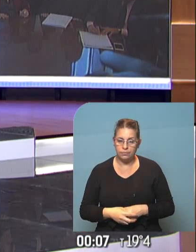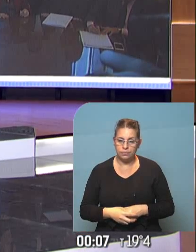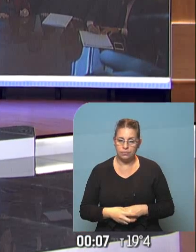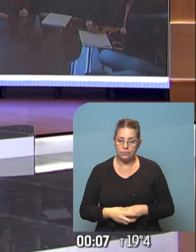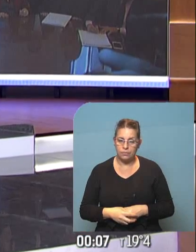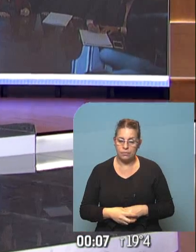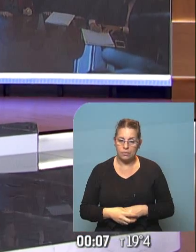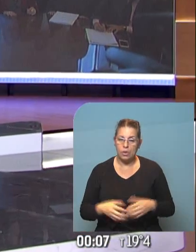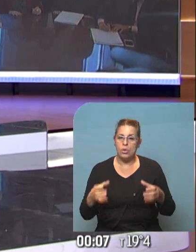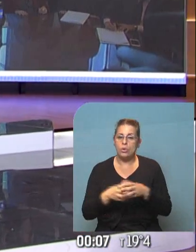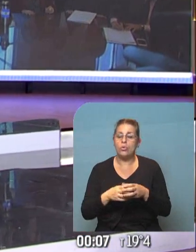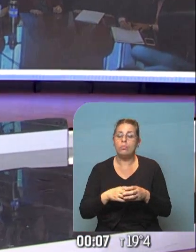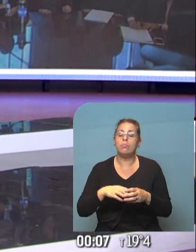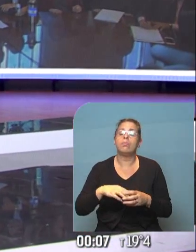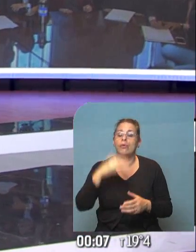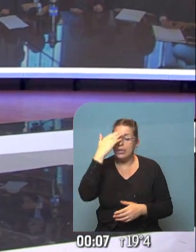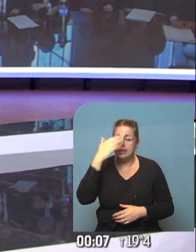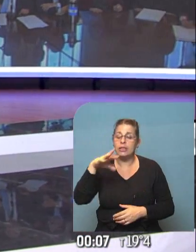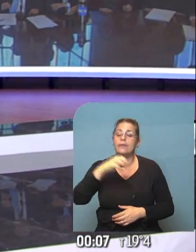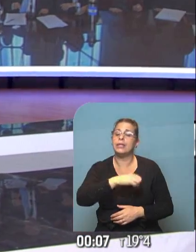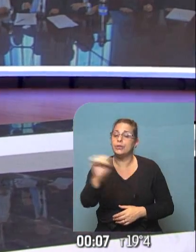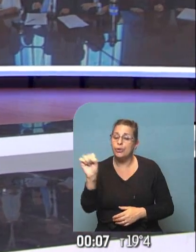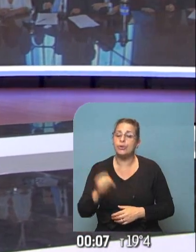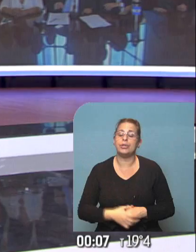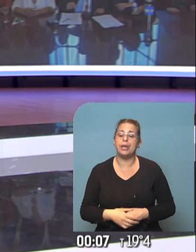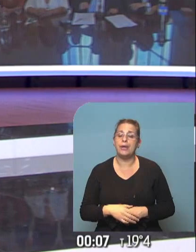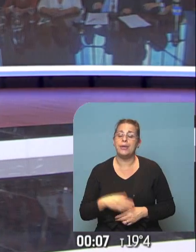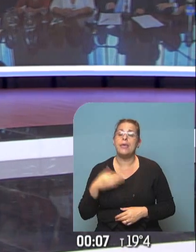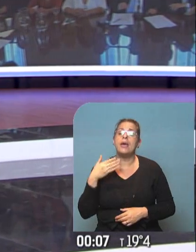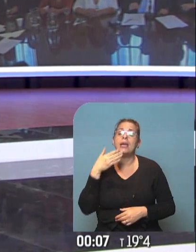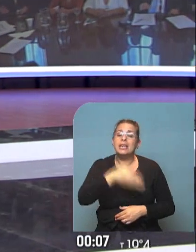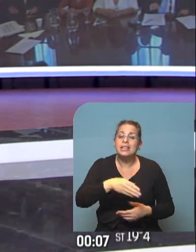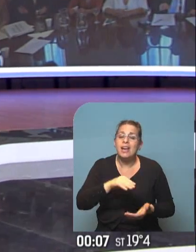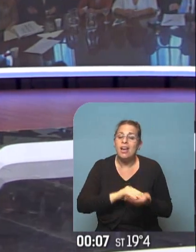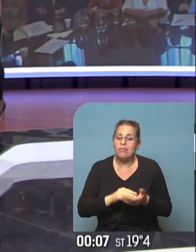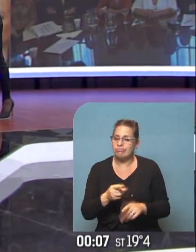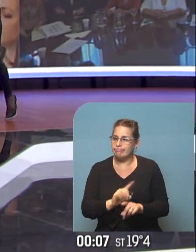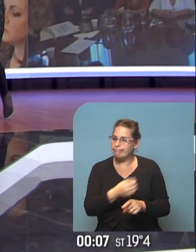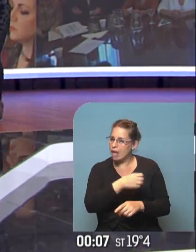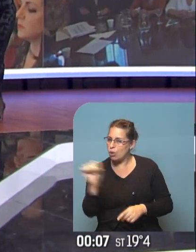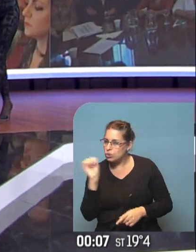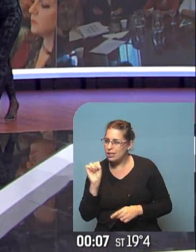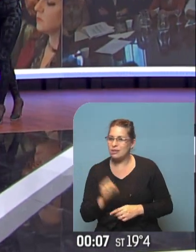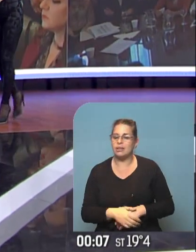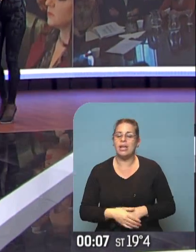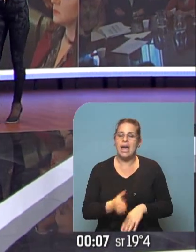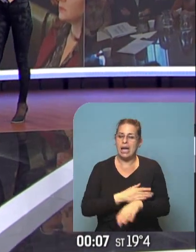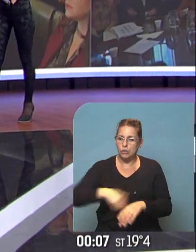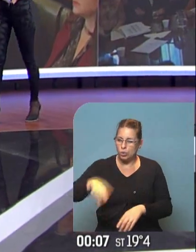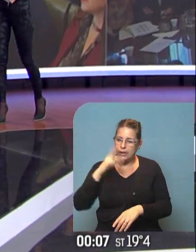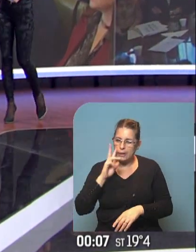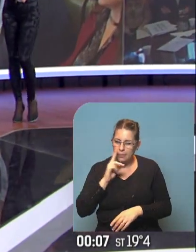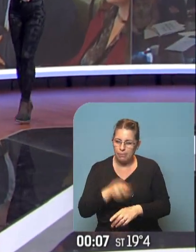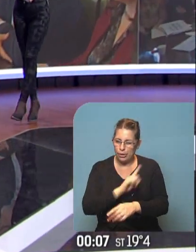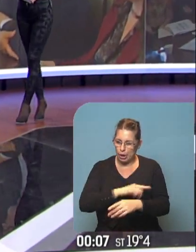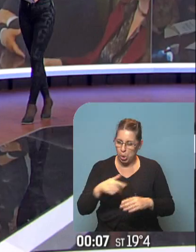Bueno, el bloque del Frente para la Victoria decidió de forma orgánica no bajar al recinto antes de estos momentos en los que ustedes veían el